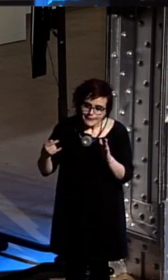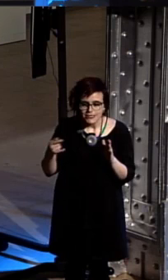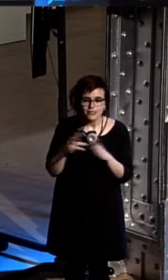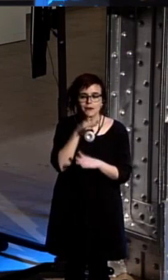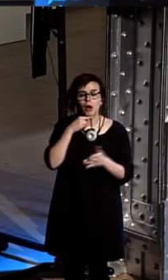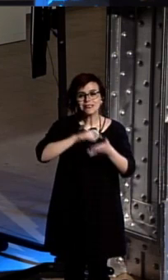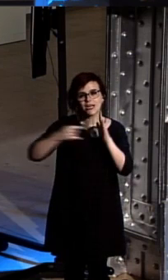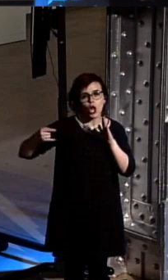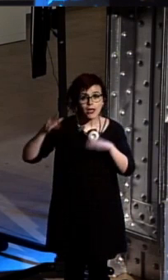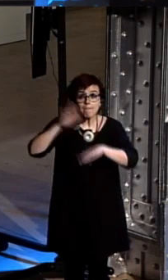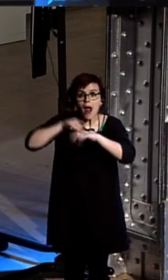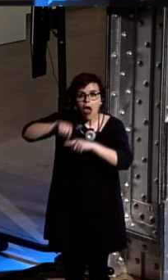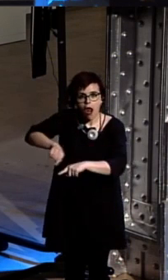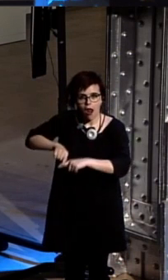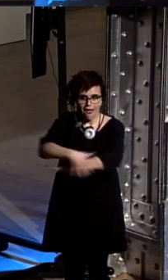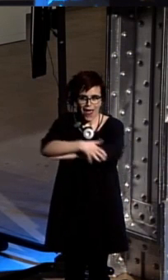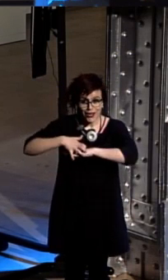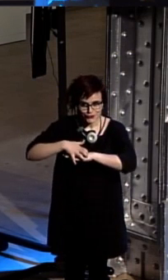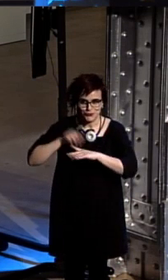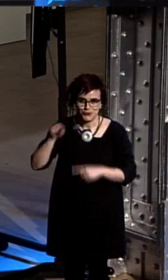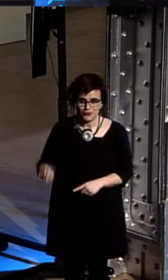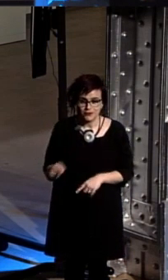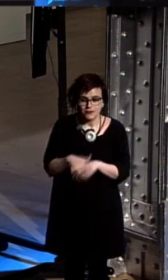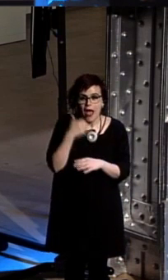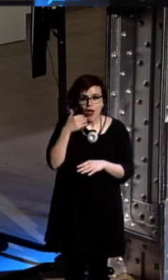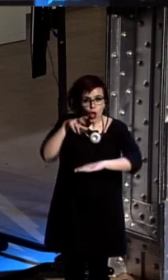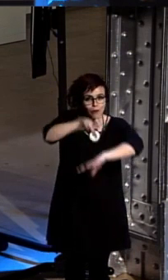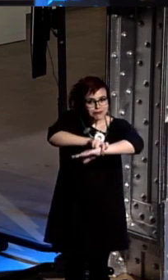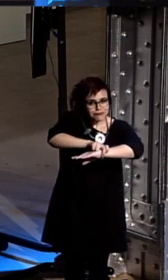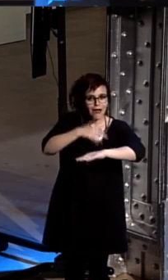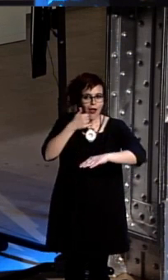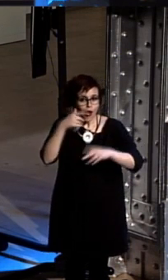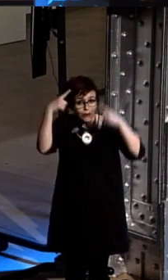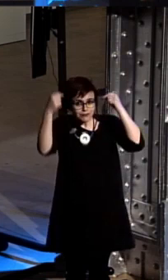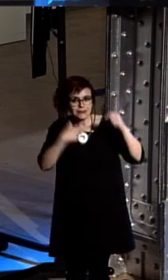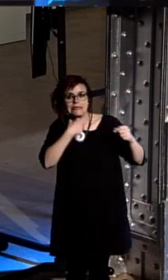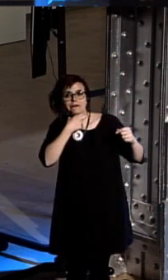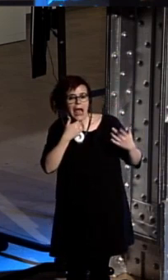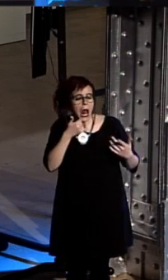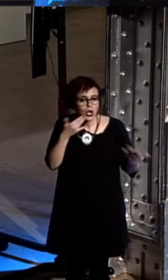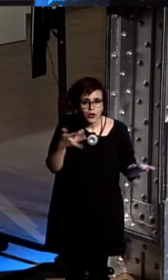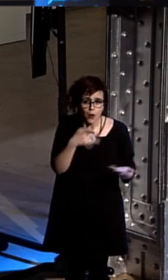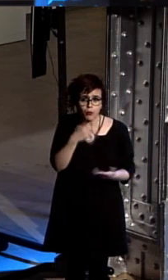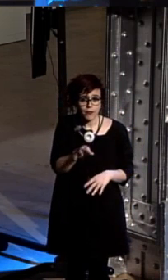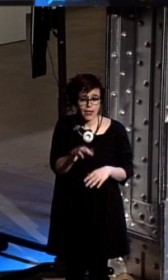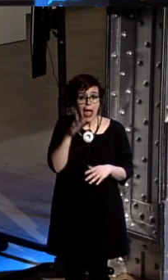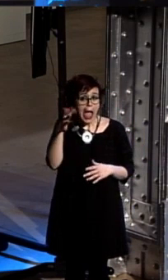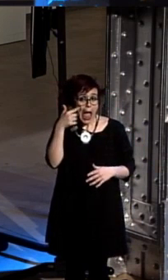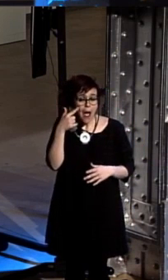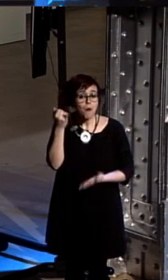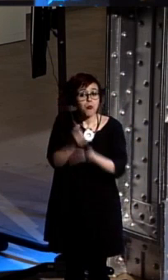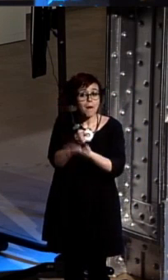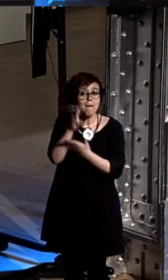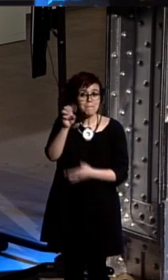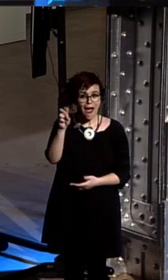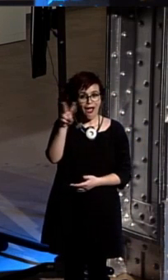tendría que ser una tecnología para el gato. Algún wearable o algo para el gato. A ver, hay cosas más sencillas. Podrías aplicar Pavlov y cada vez que